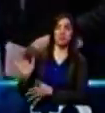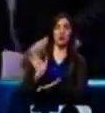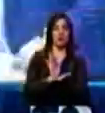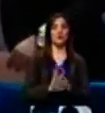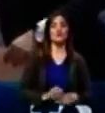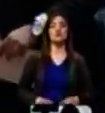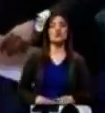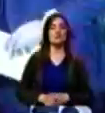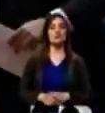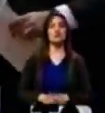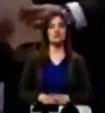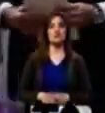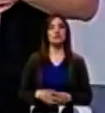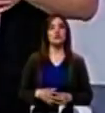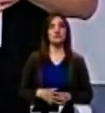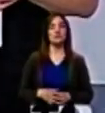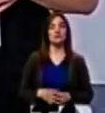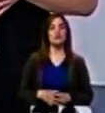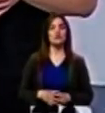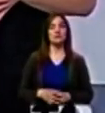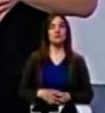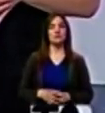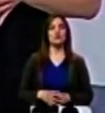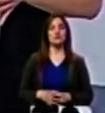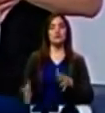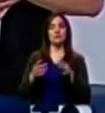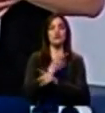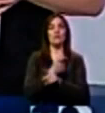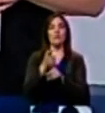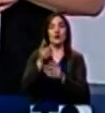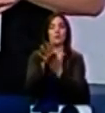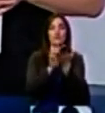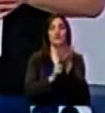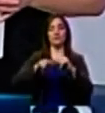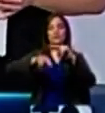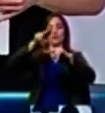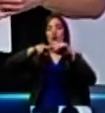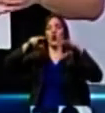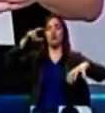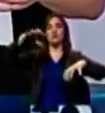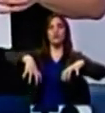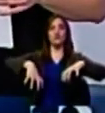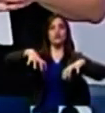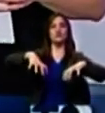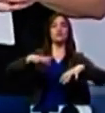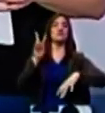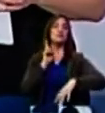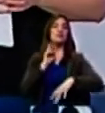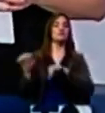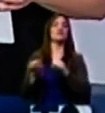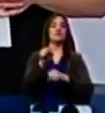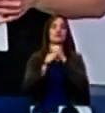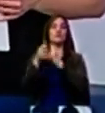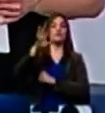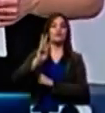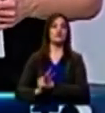Andrea Samaniego, 24 horas. Varios proyectos para la reconstrucción de las provincias afectadas por el terremoto de